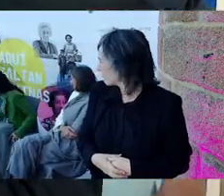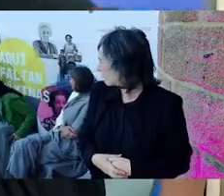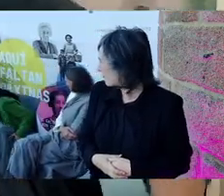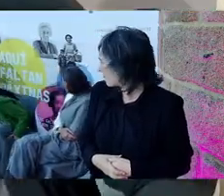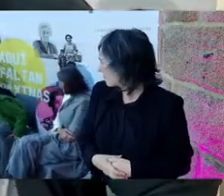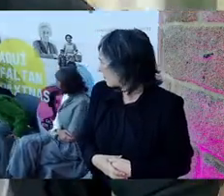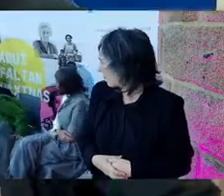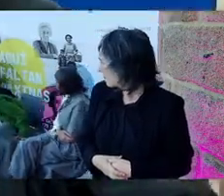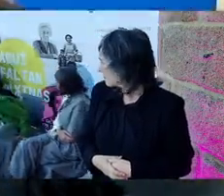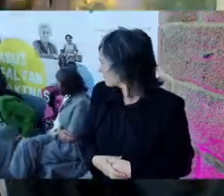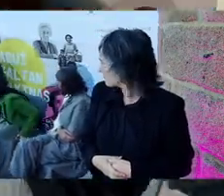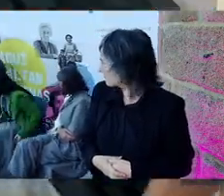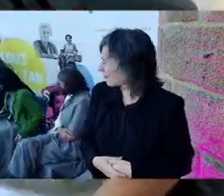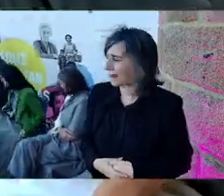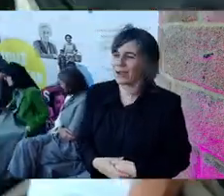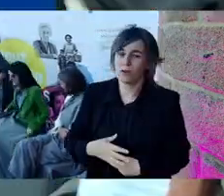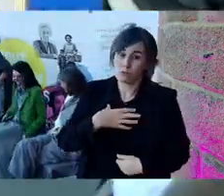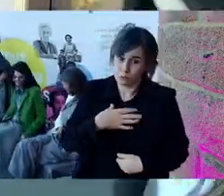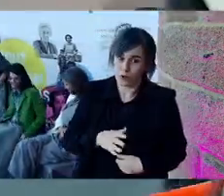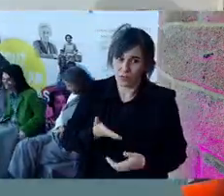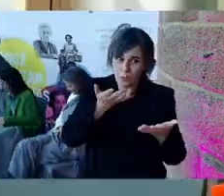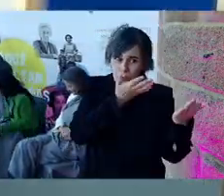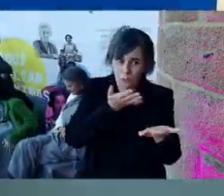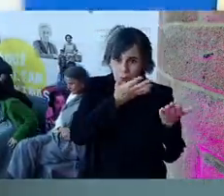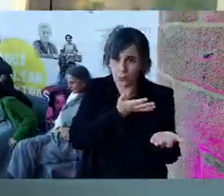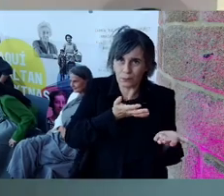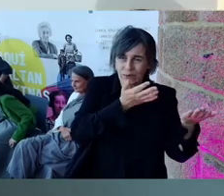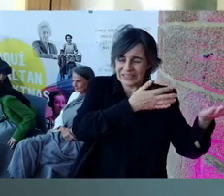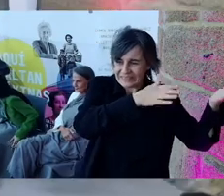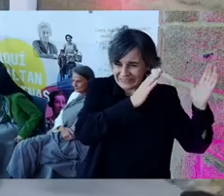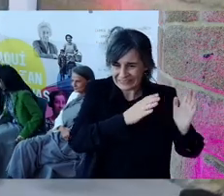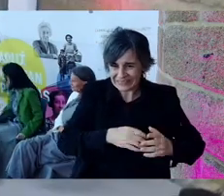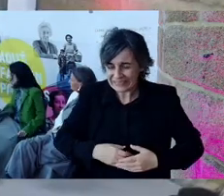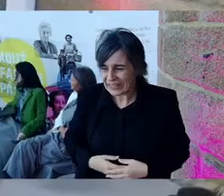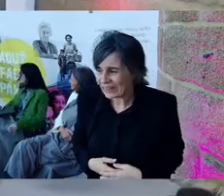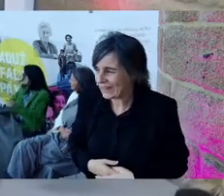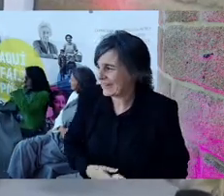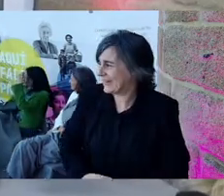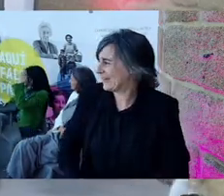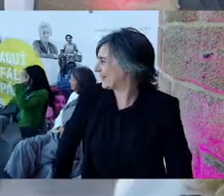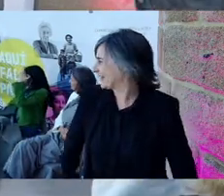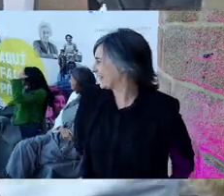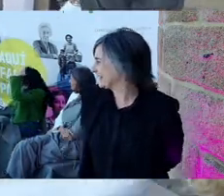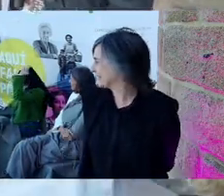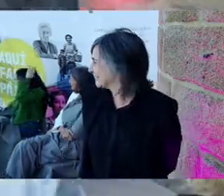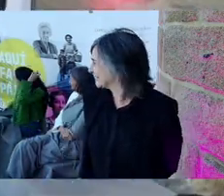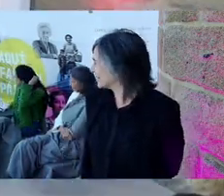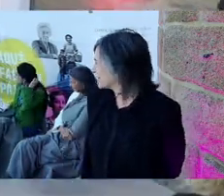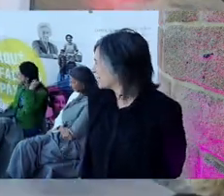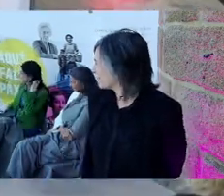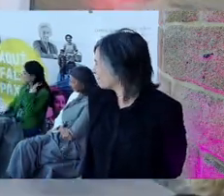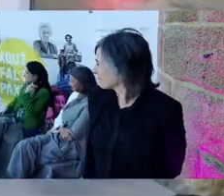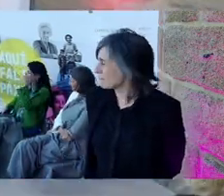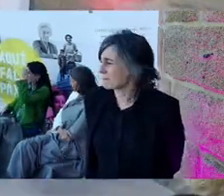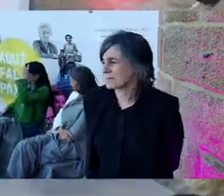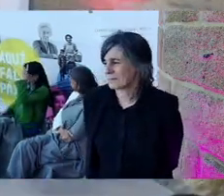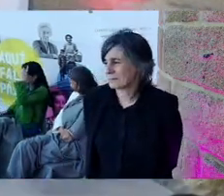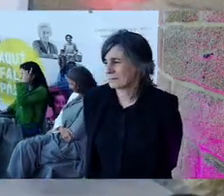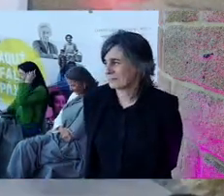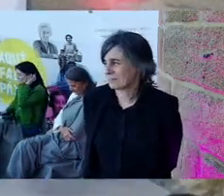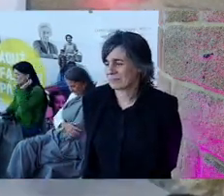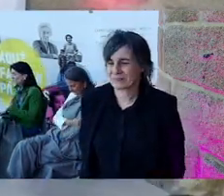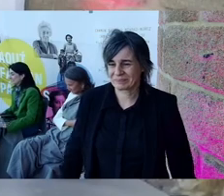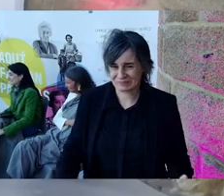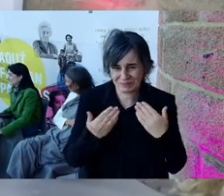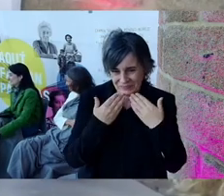Ahí, perfecto. Sí. A ver si nos va a salir volando. Estás me vendo en extremo, ¿no?